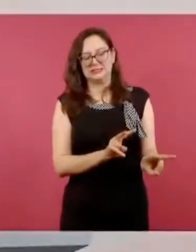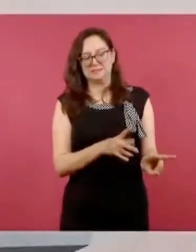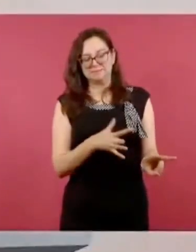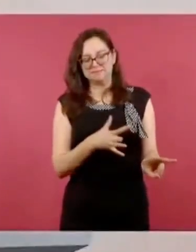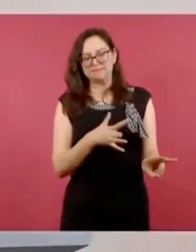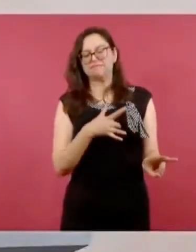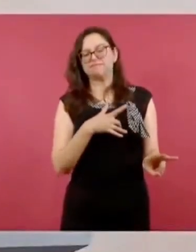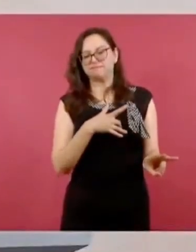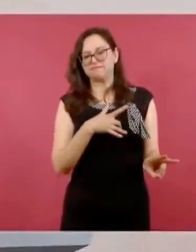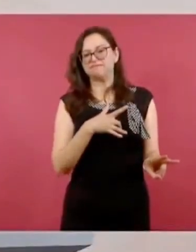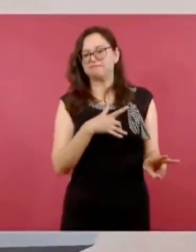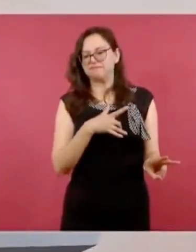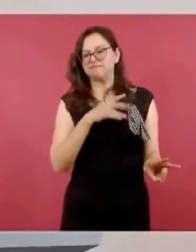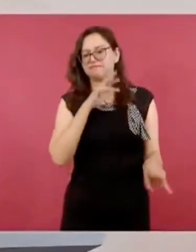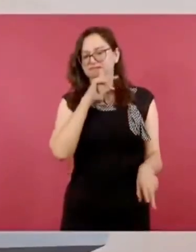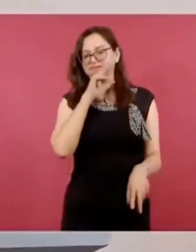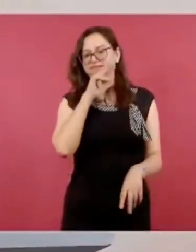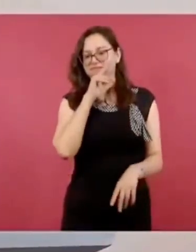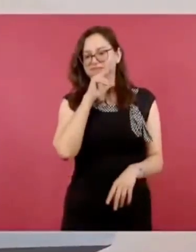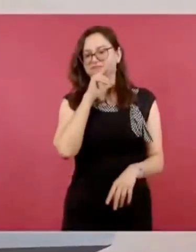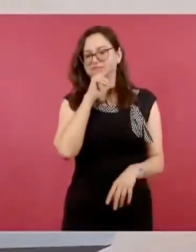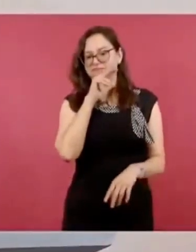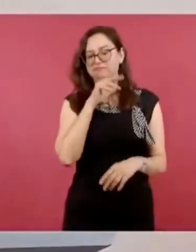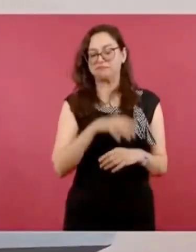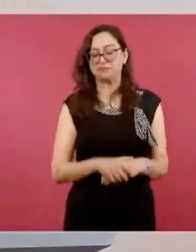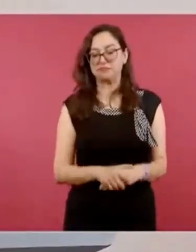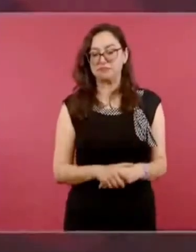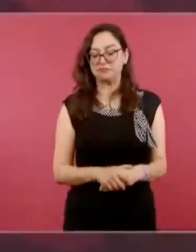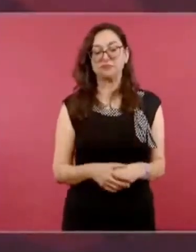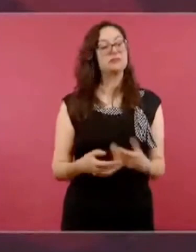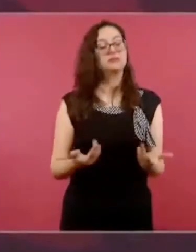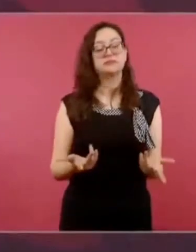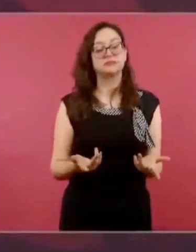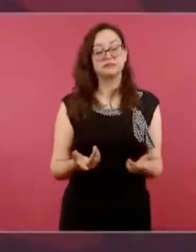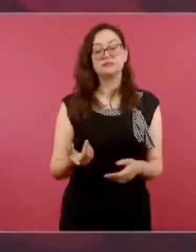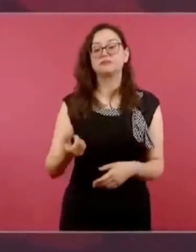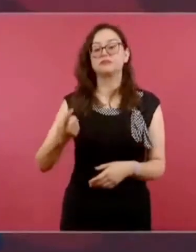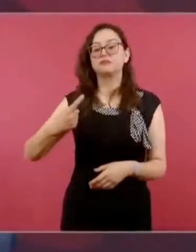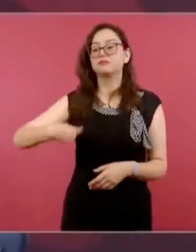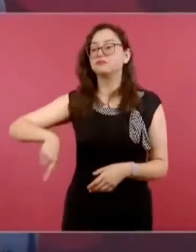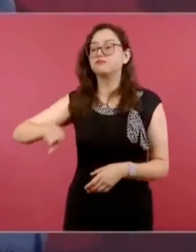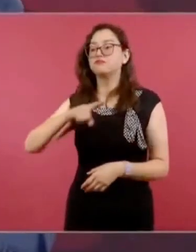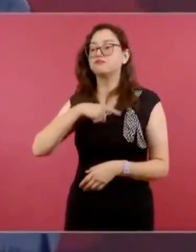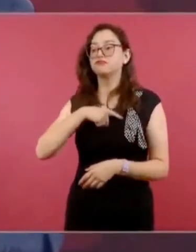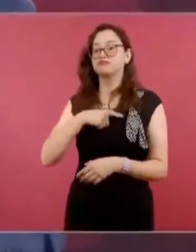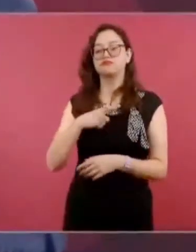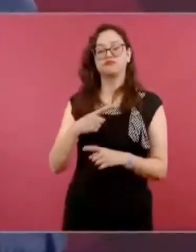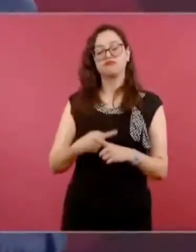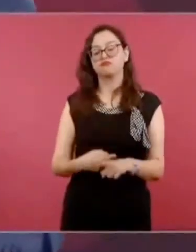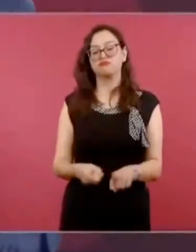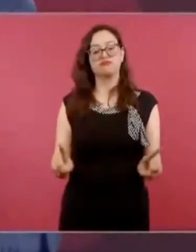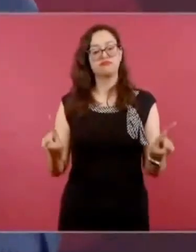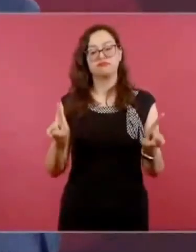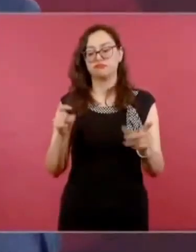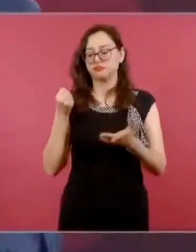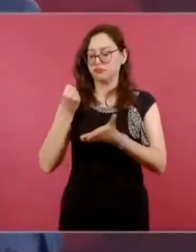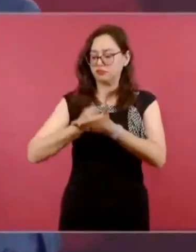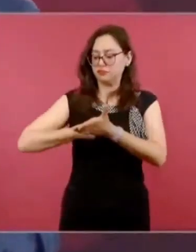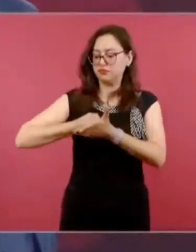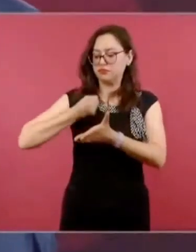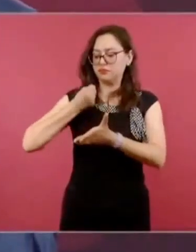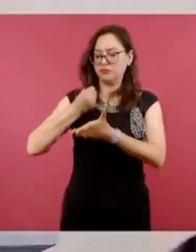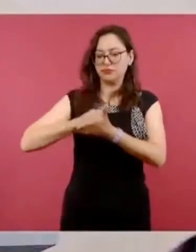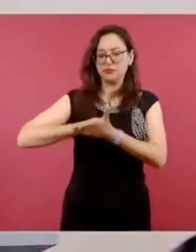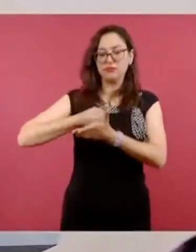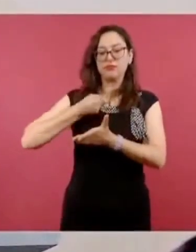aún con esos afanes autoritarios hay que seguir luchando de manera pacífica y siempre,